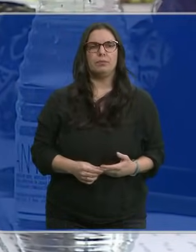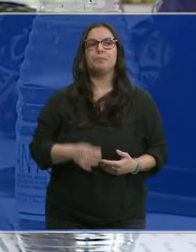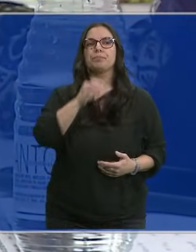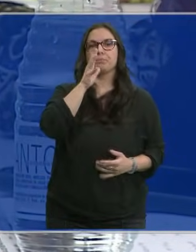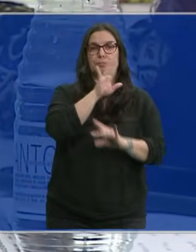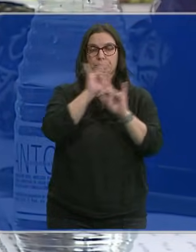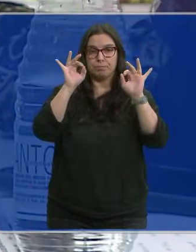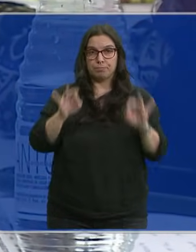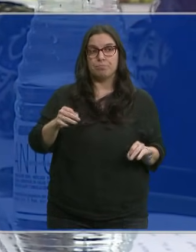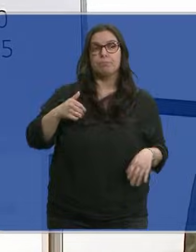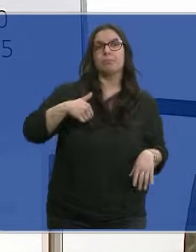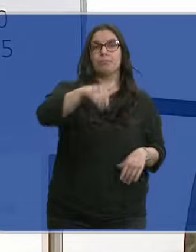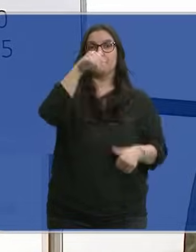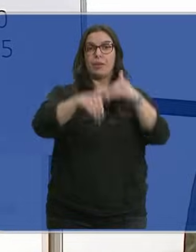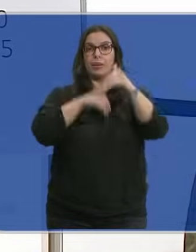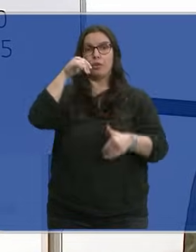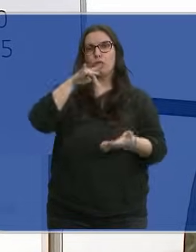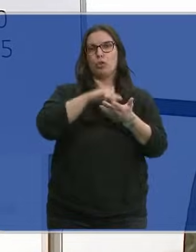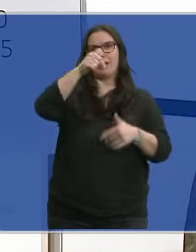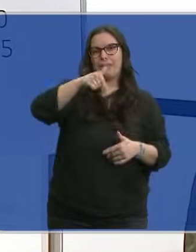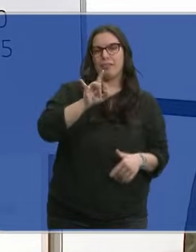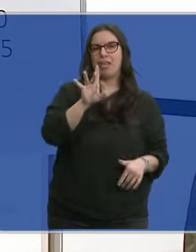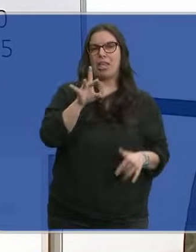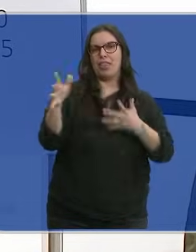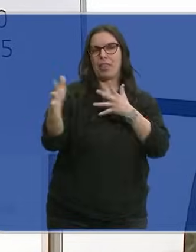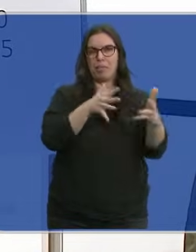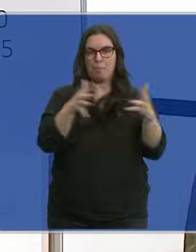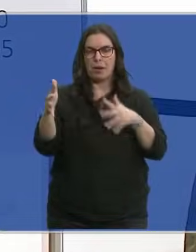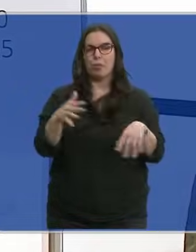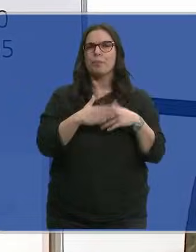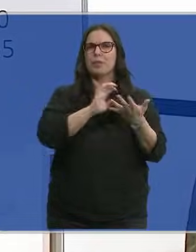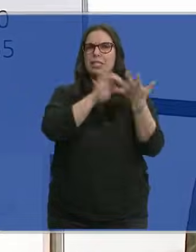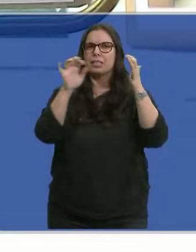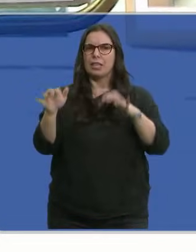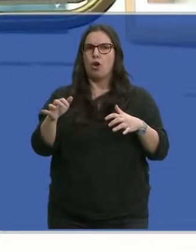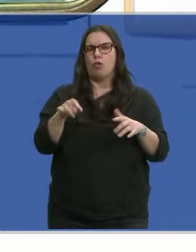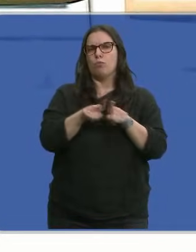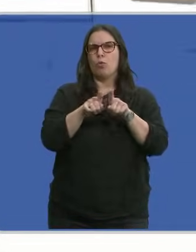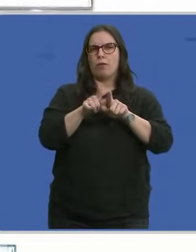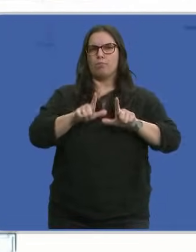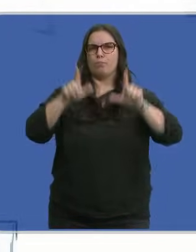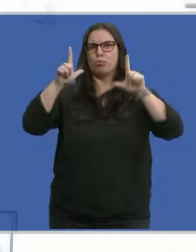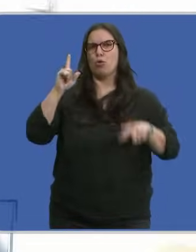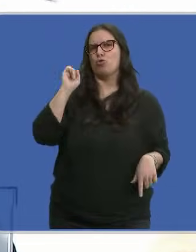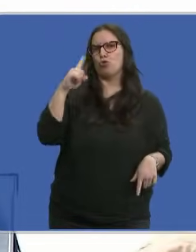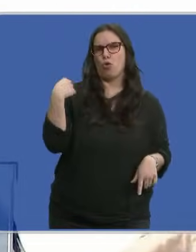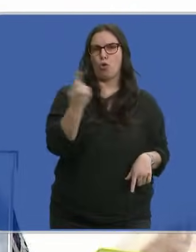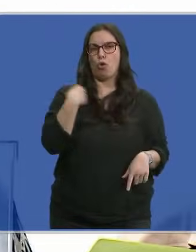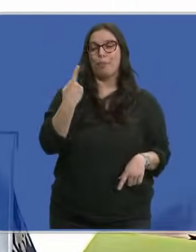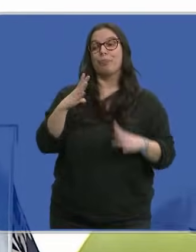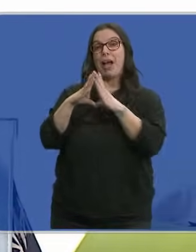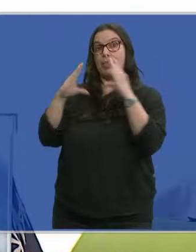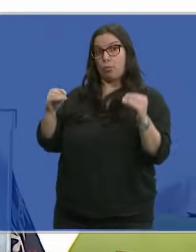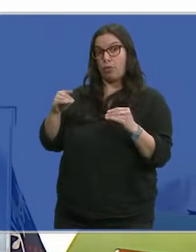Y ahora sí, la siguiente cita electoral es la nuestra, el 15 de marzo, y Castilla y León va a tener el protagonismo en solitario. Eso sí, en